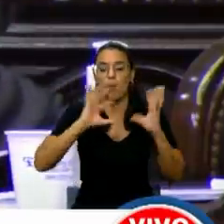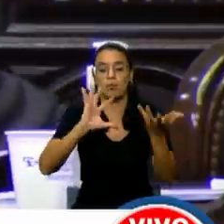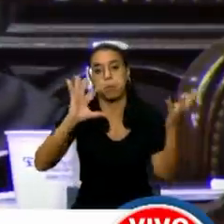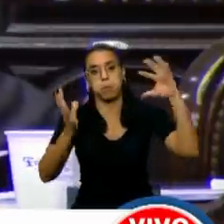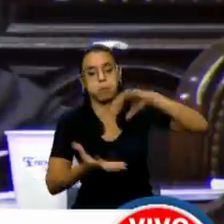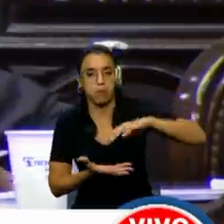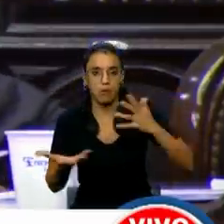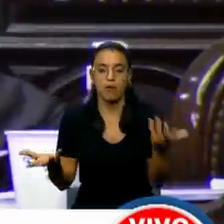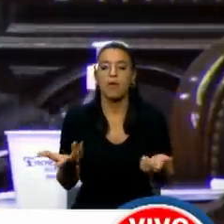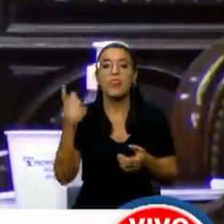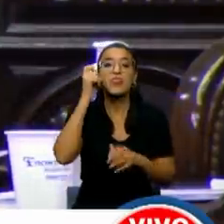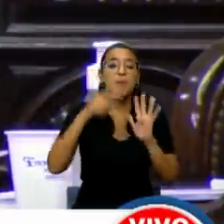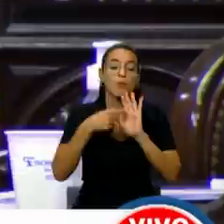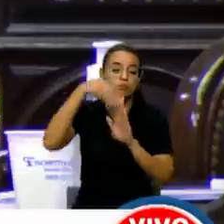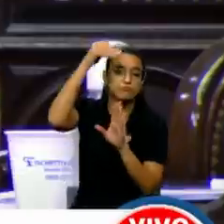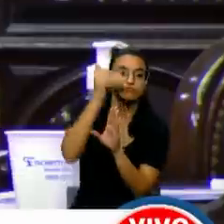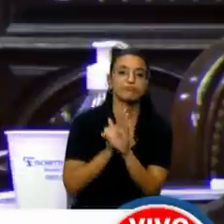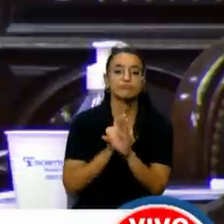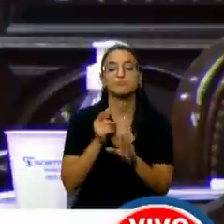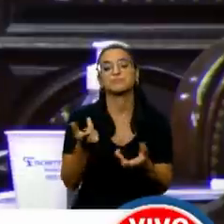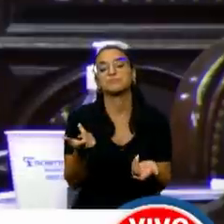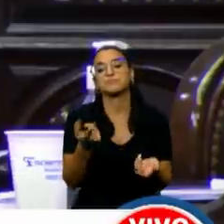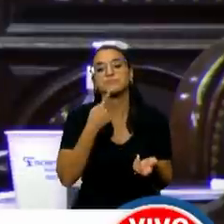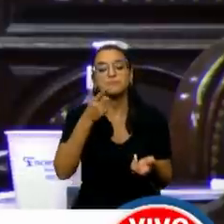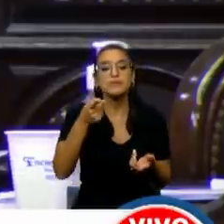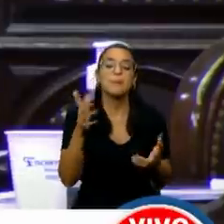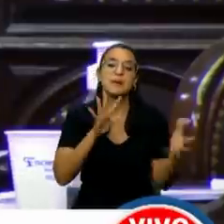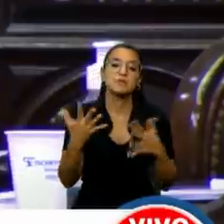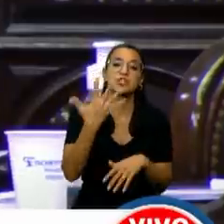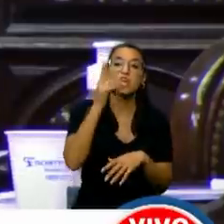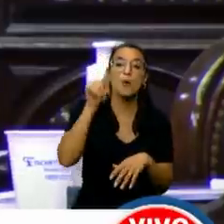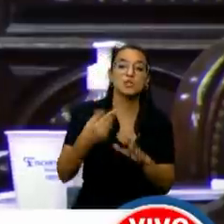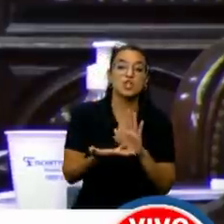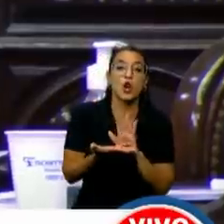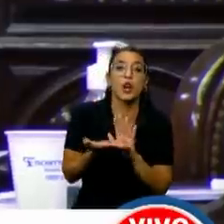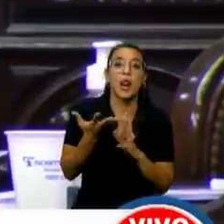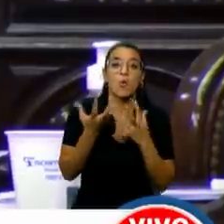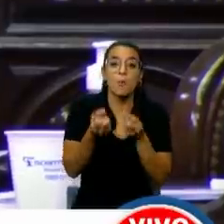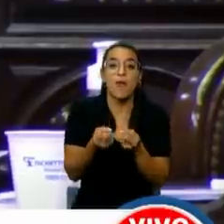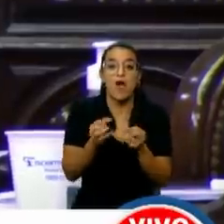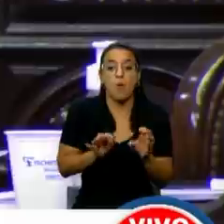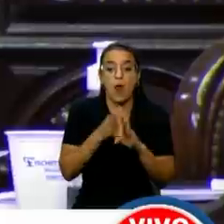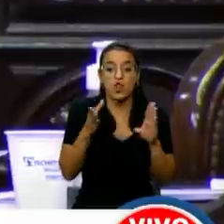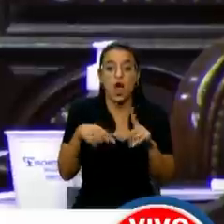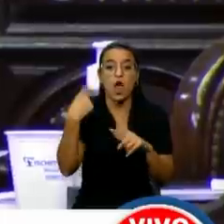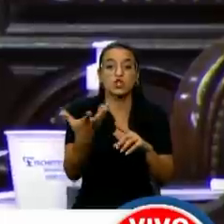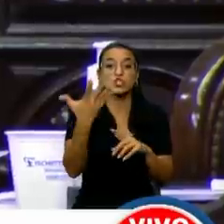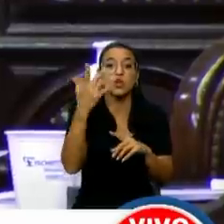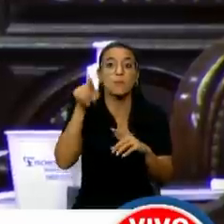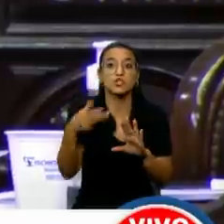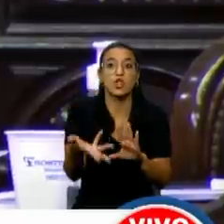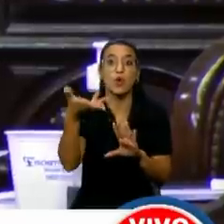10 puntos y que se había previsto que vamos a recuperar en más o menos cinco un año cinco el otro pero